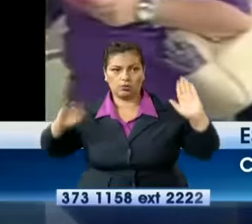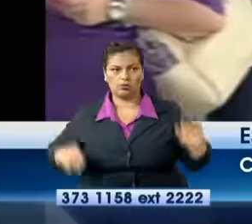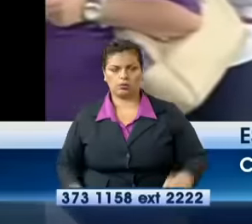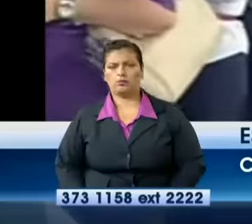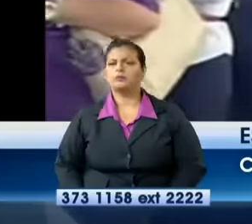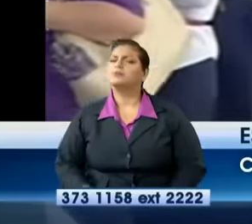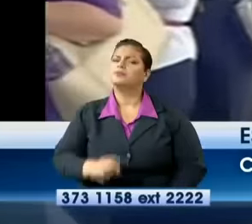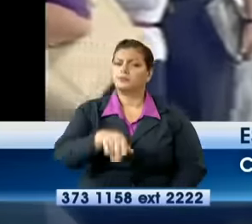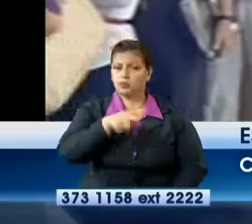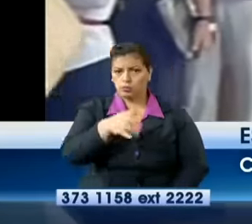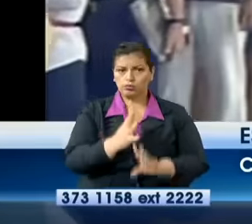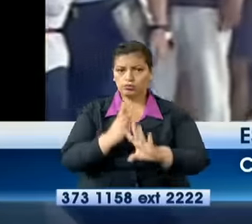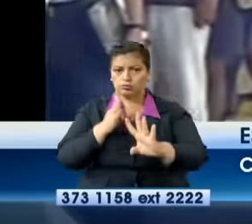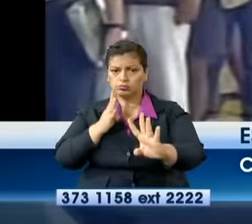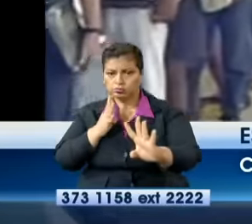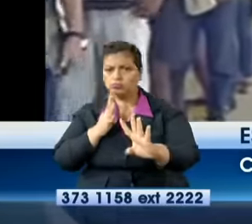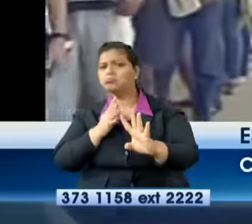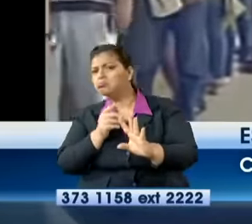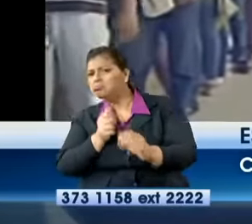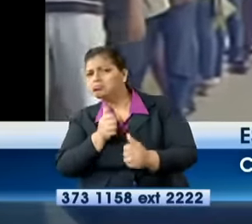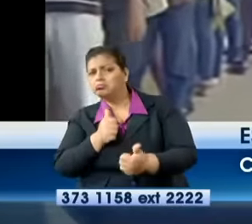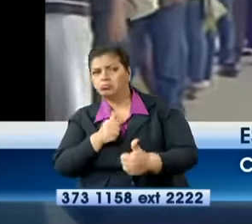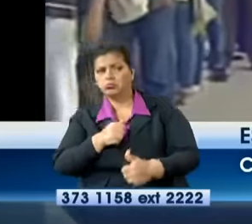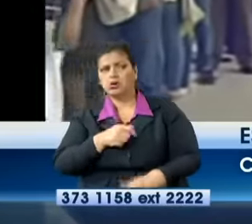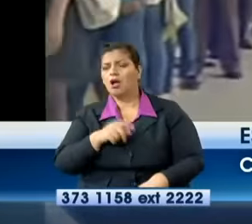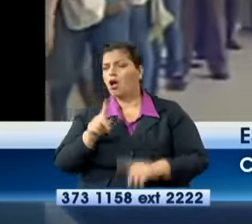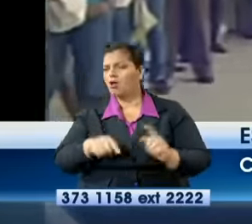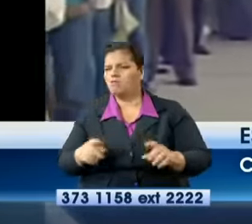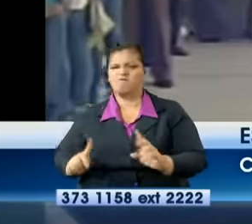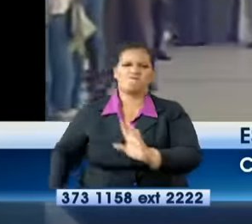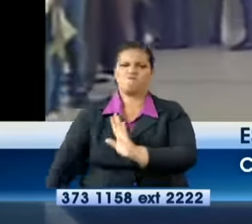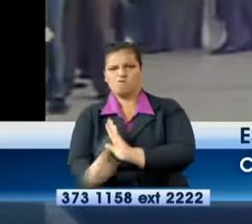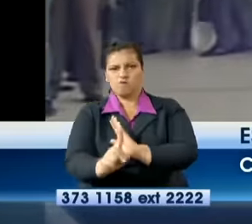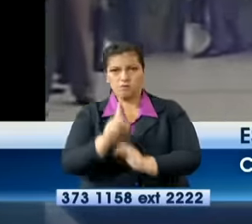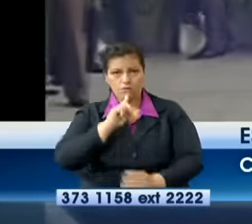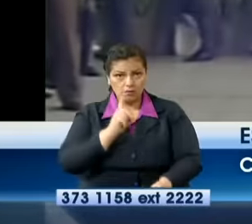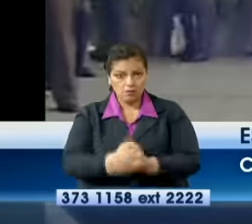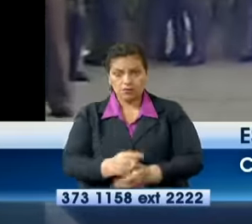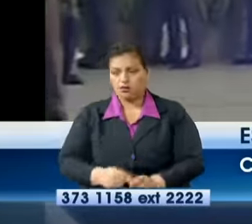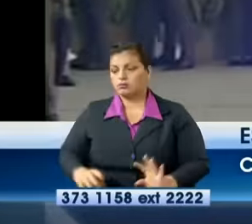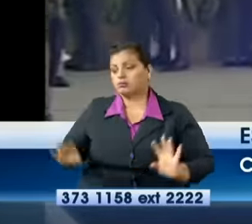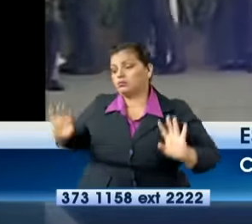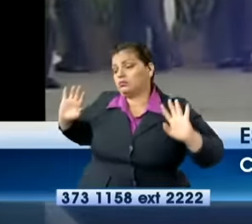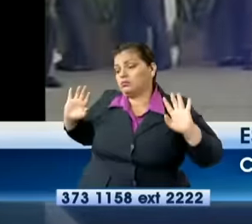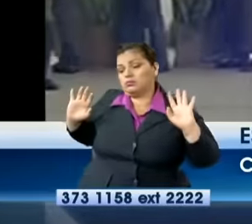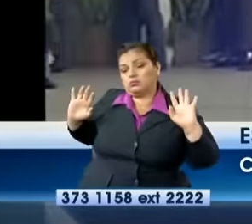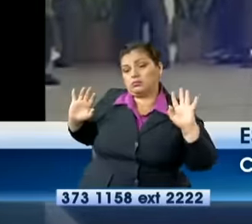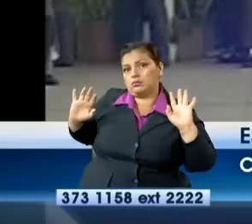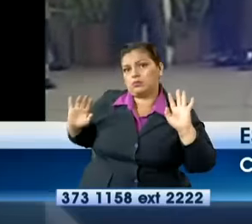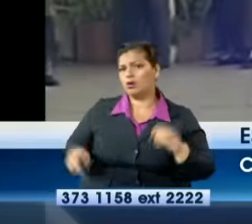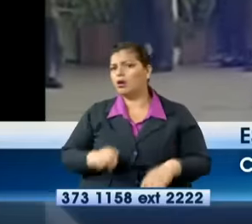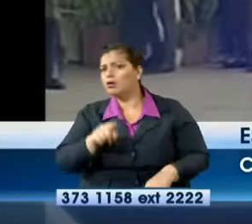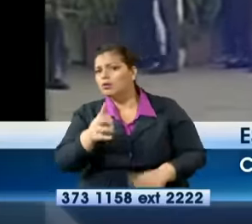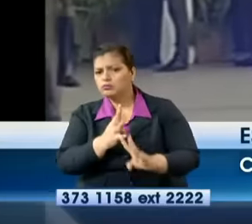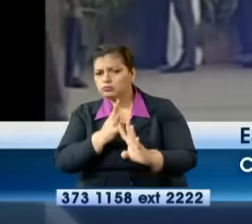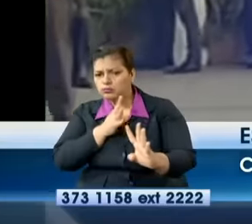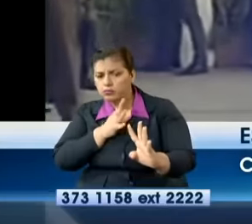veces hay desorden, pero yo veo que hacen la otra cola los señores de la tercera edad, es lo que hacen la otra cola, no